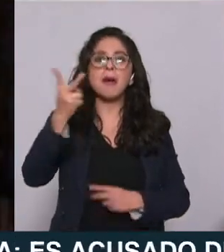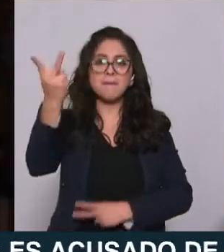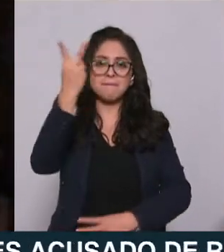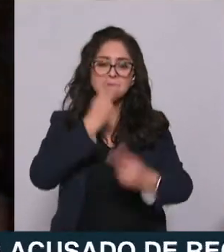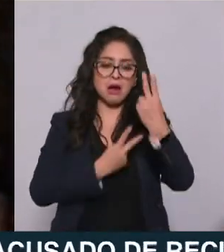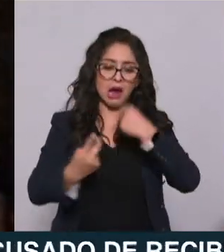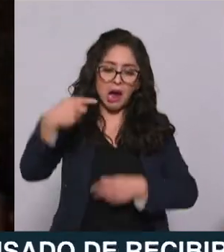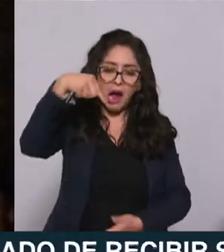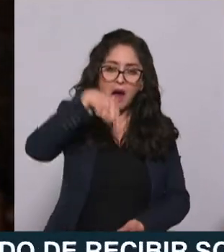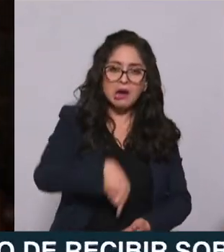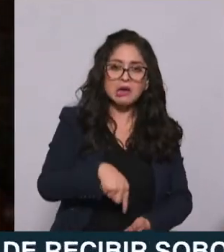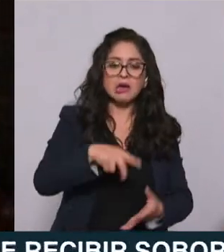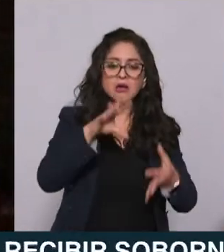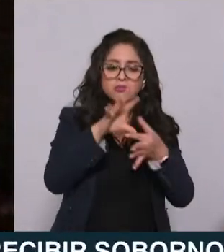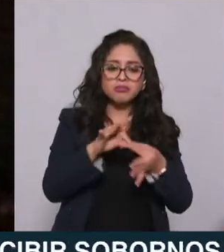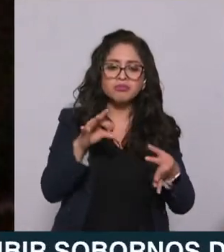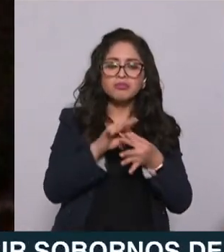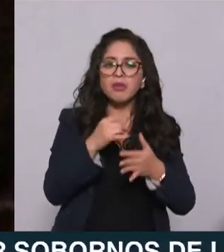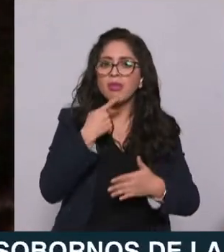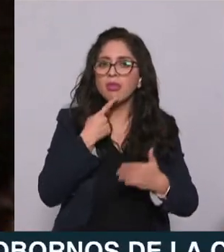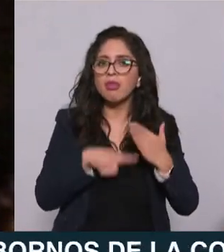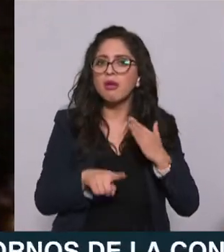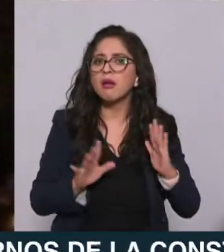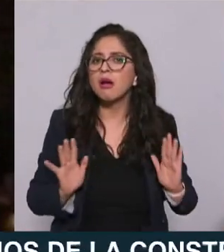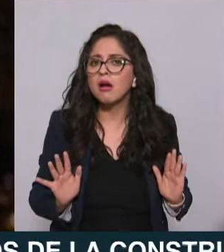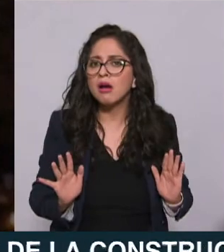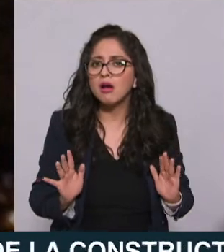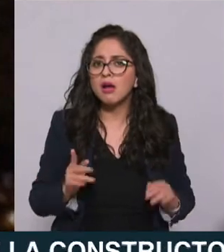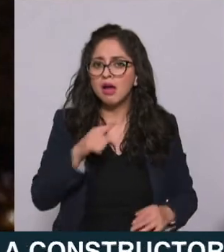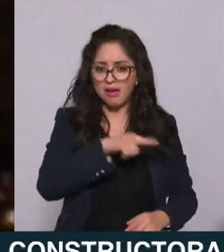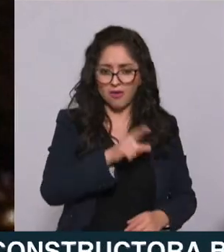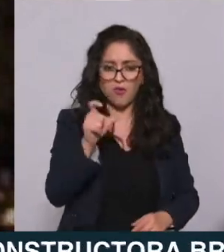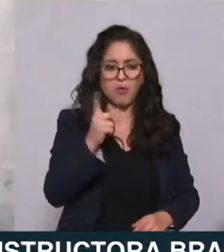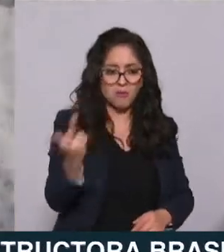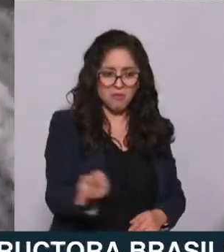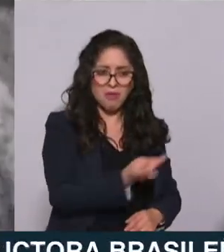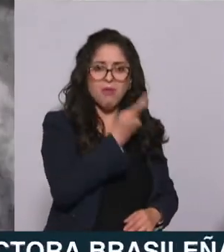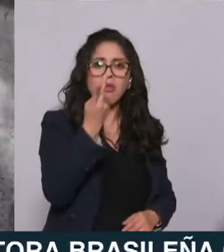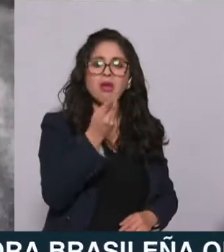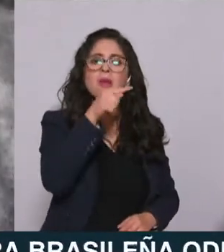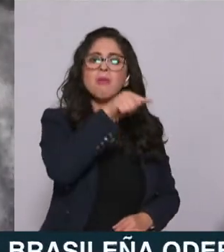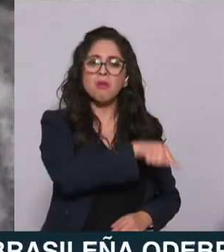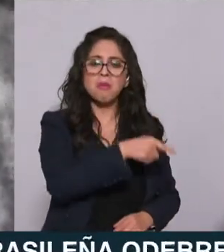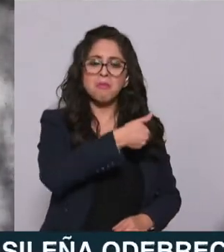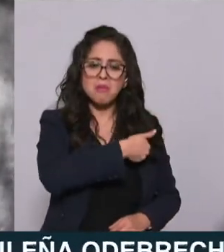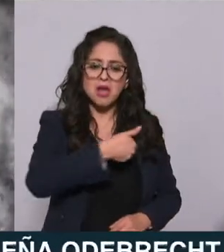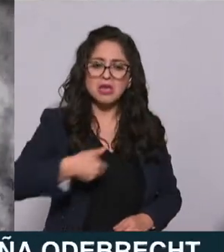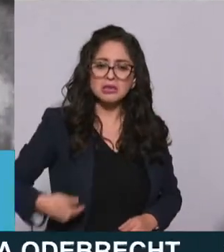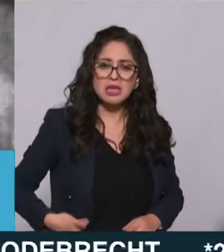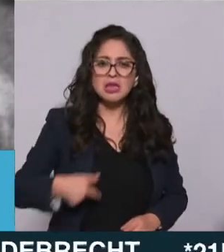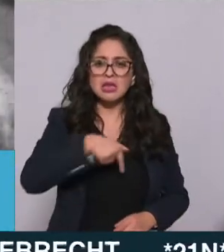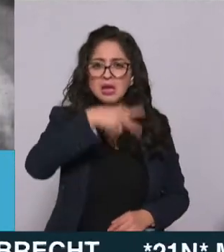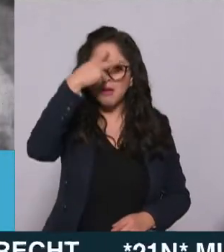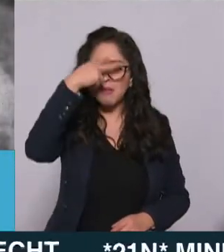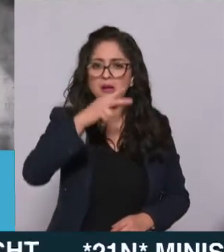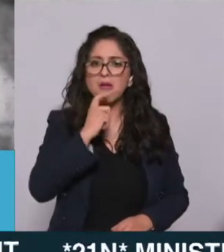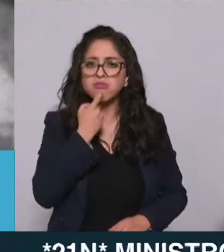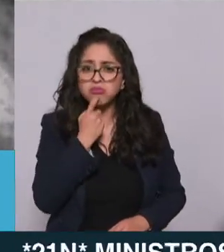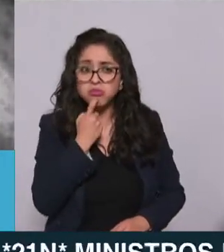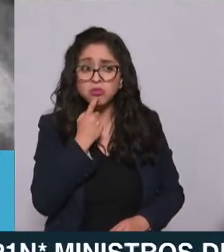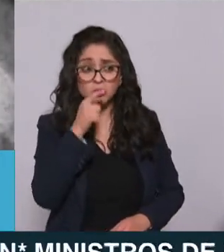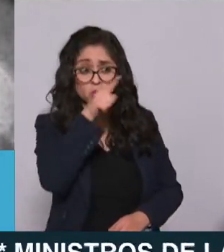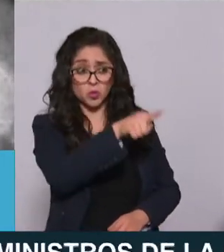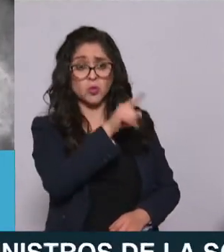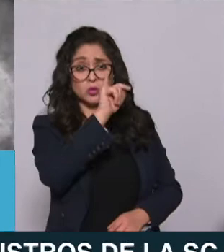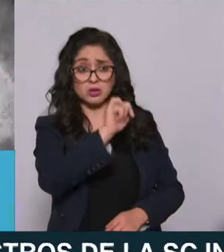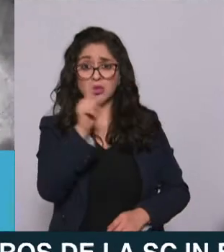Obrador le ha dado muchas vueltas, ¿no? Cuando se le ha planteado si va a proceder contra los expresidentes, porque hay